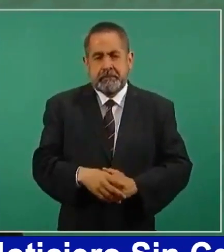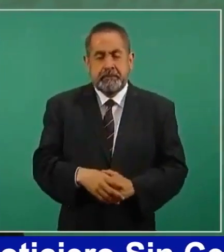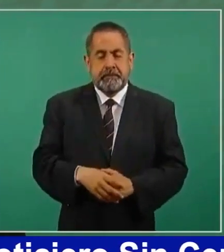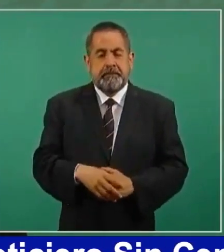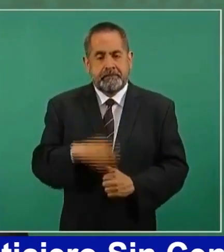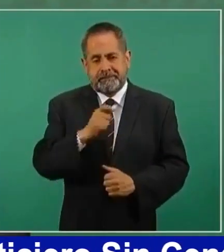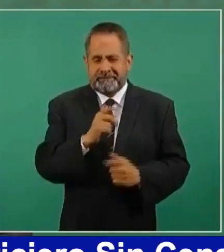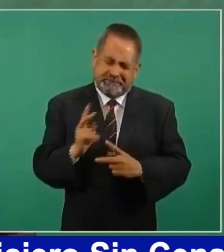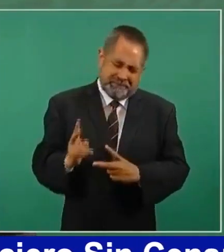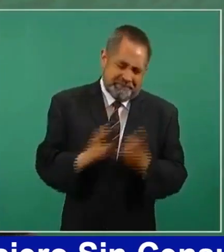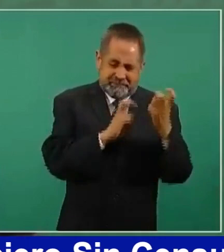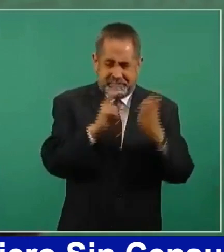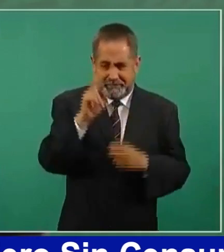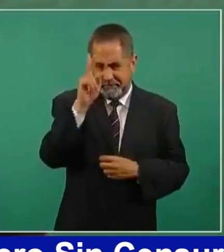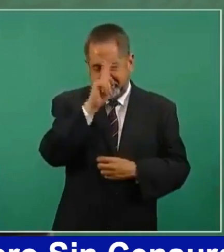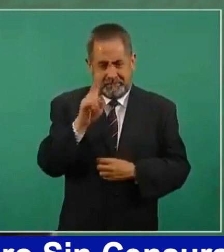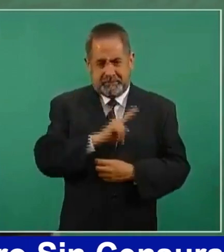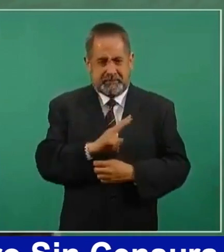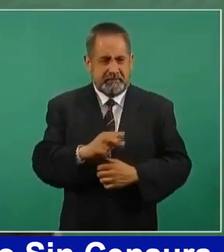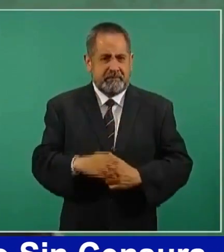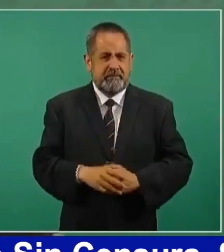de saqueo.